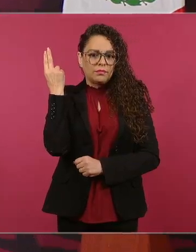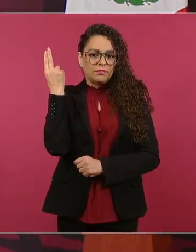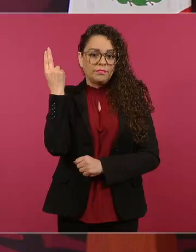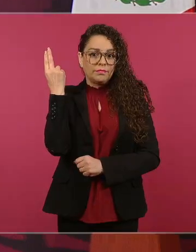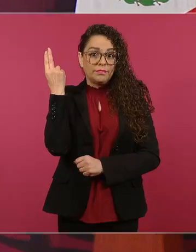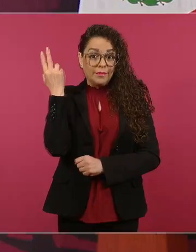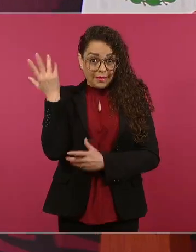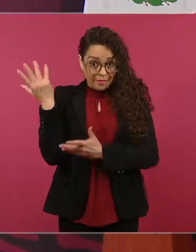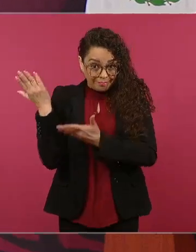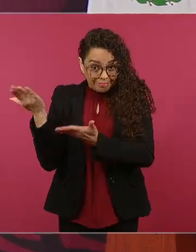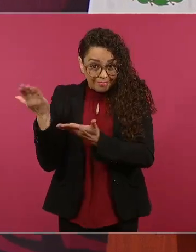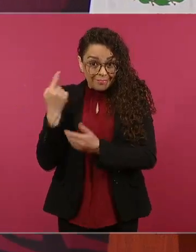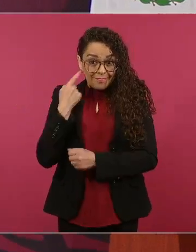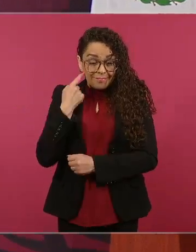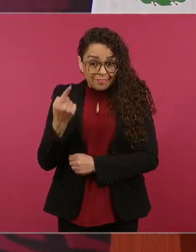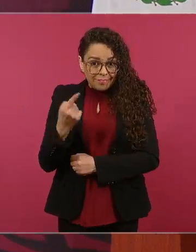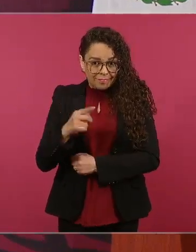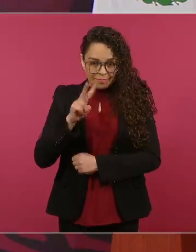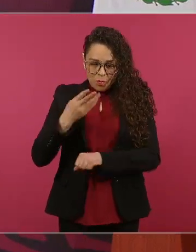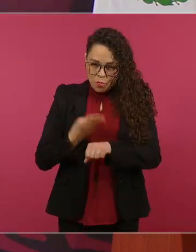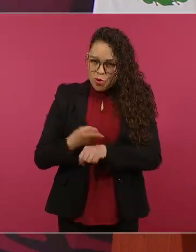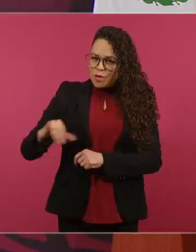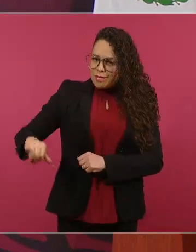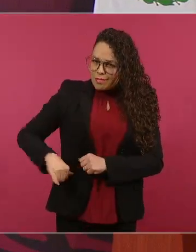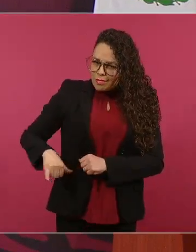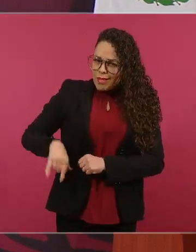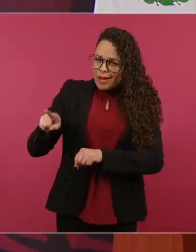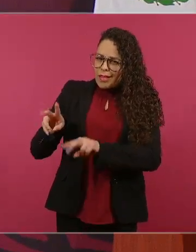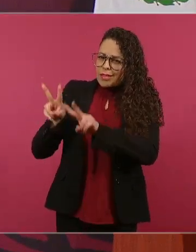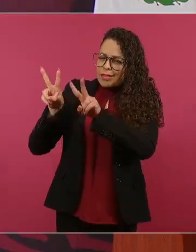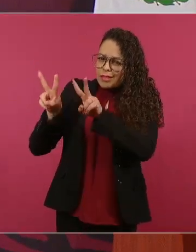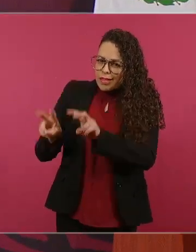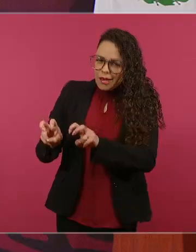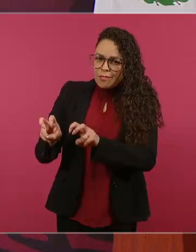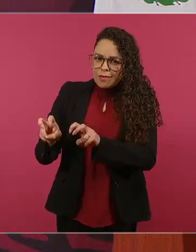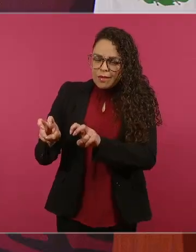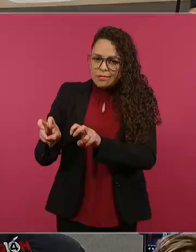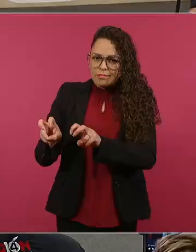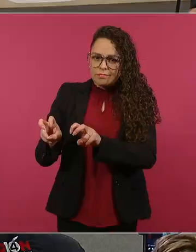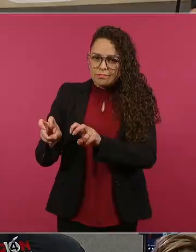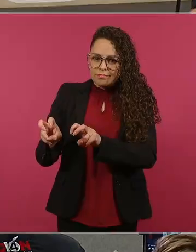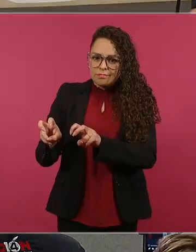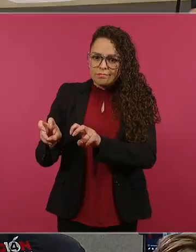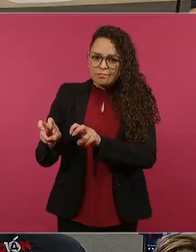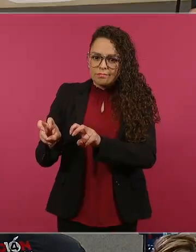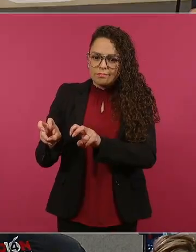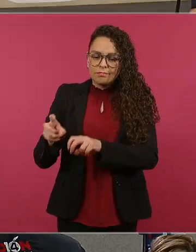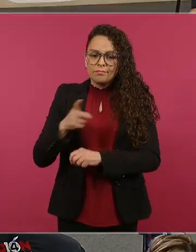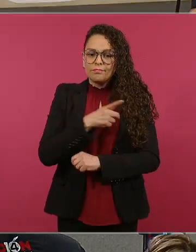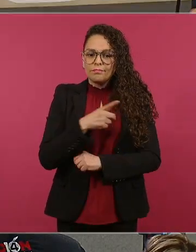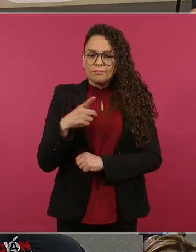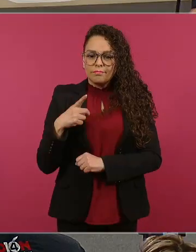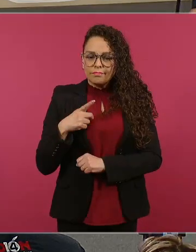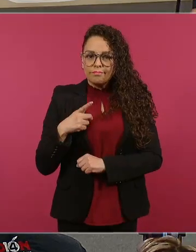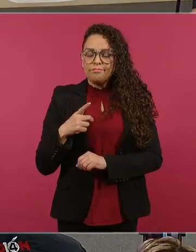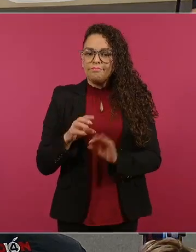este es un tema interesante. ¿Cómo tenemos que garantizar